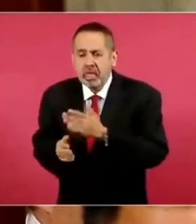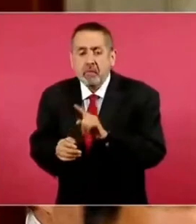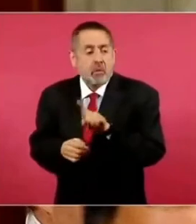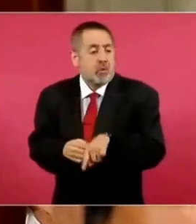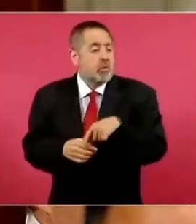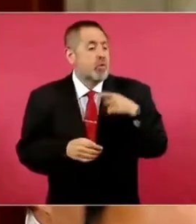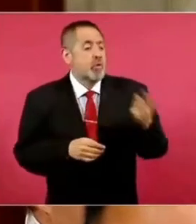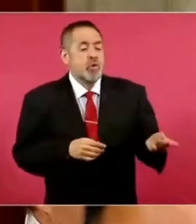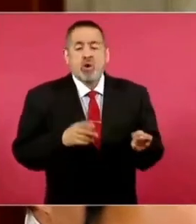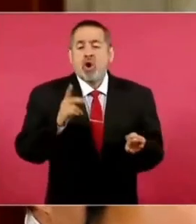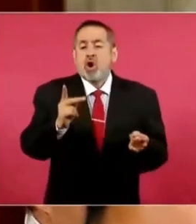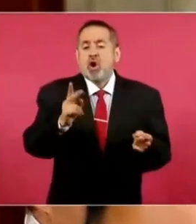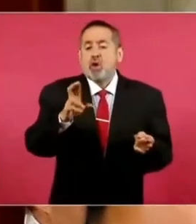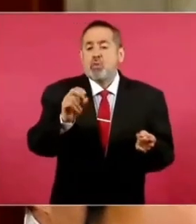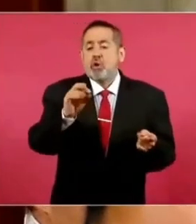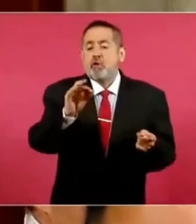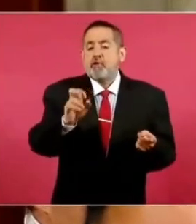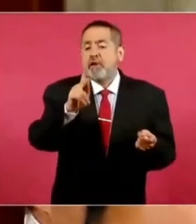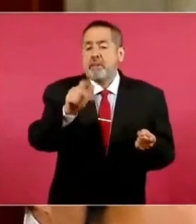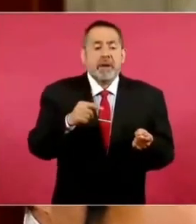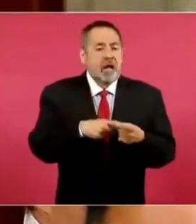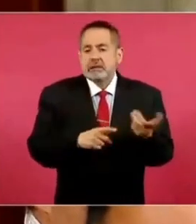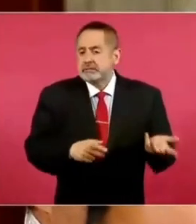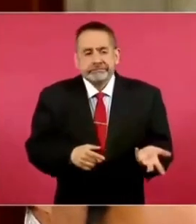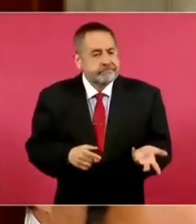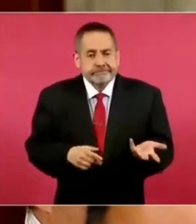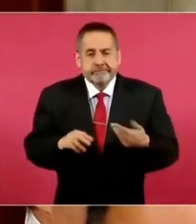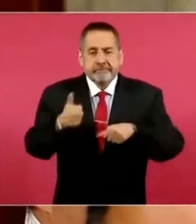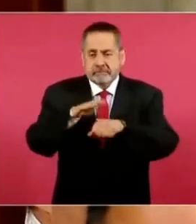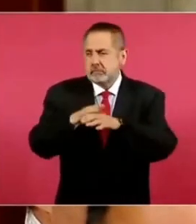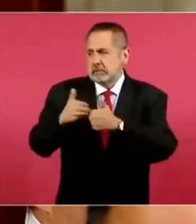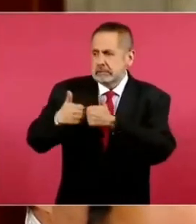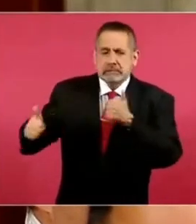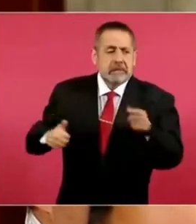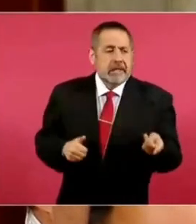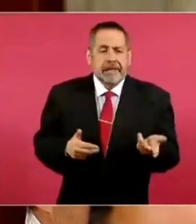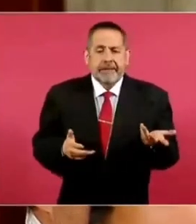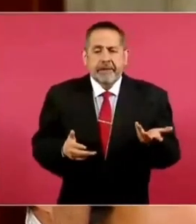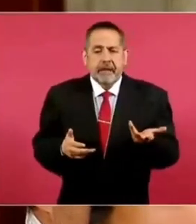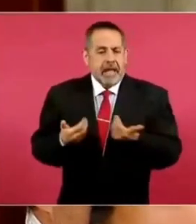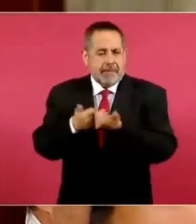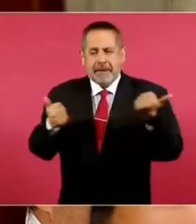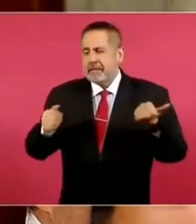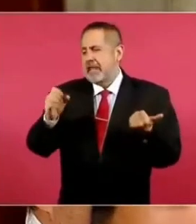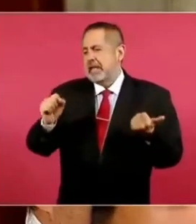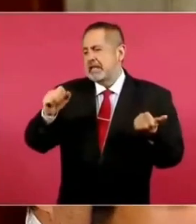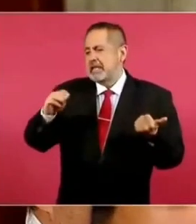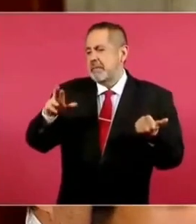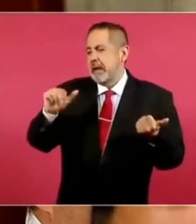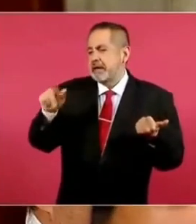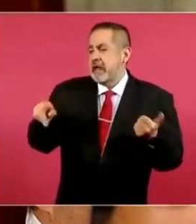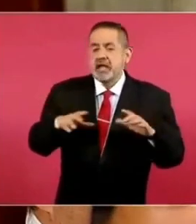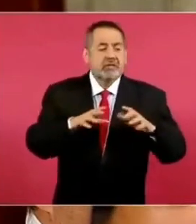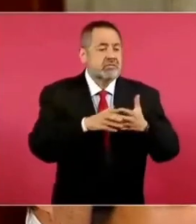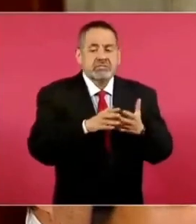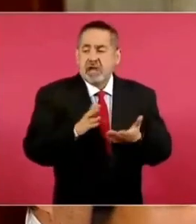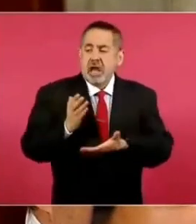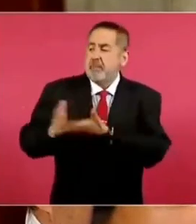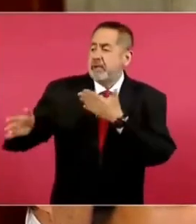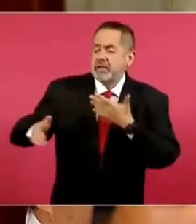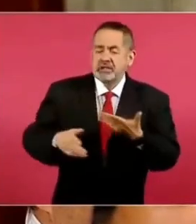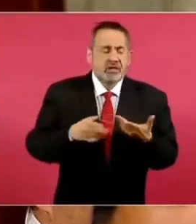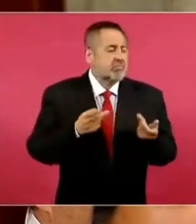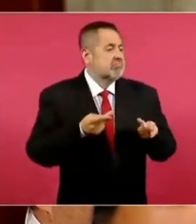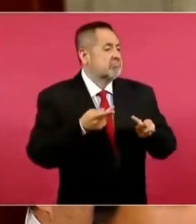como la profepa órgano administrativo desconcentrado de la semarnat con autonomía técnica y operativa